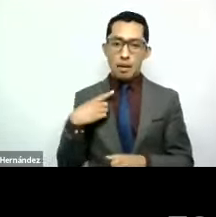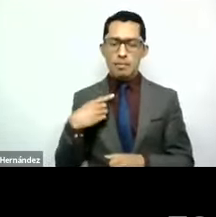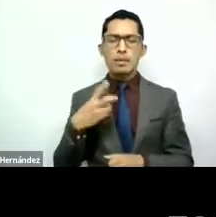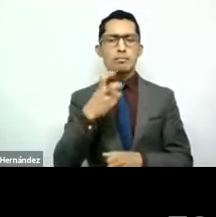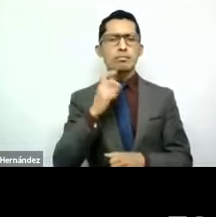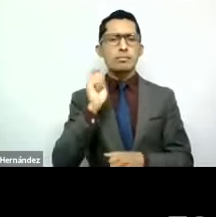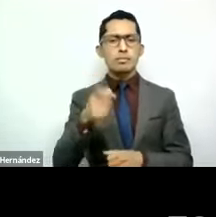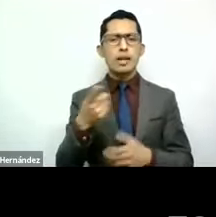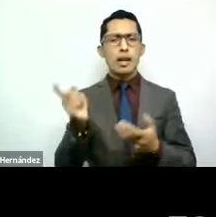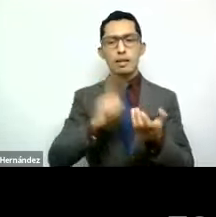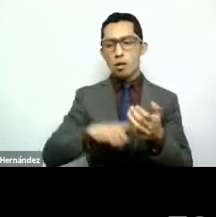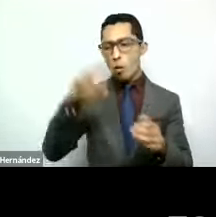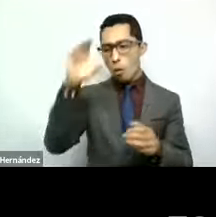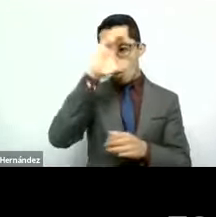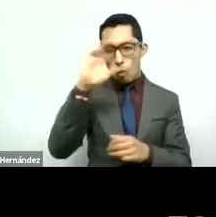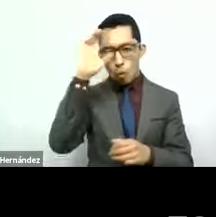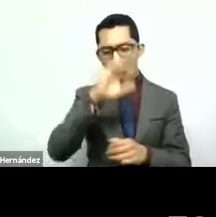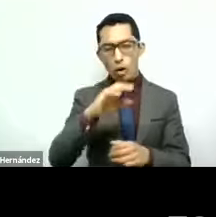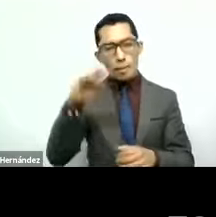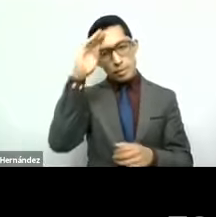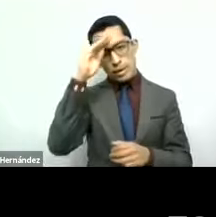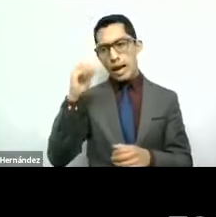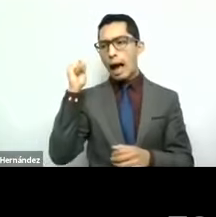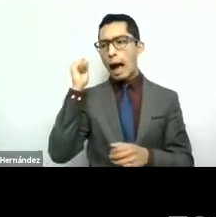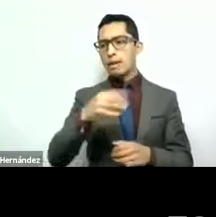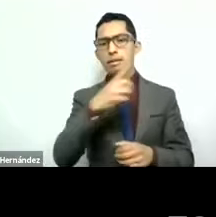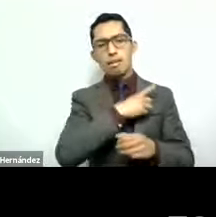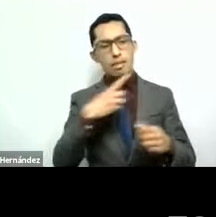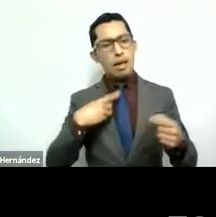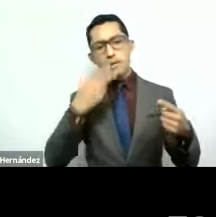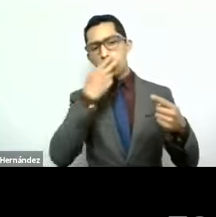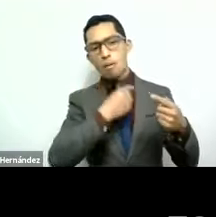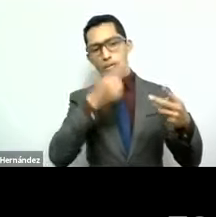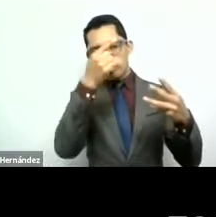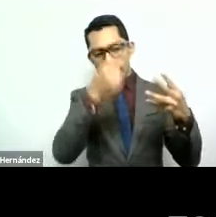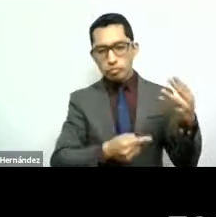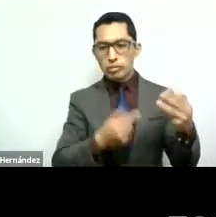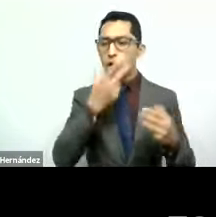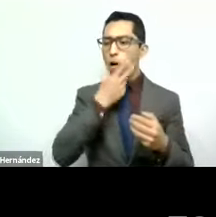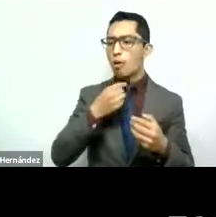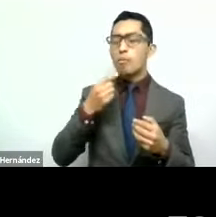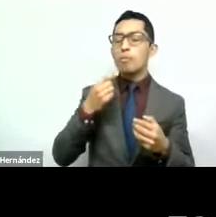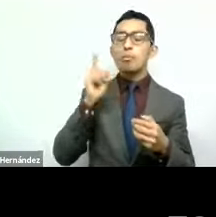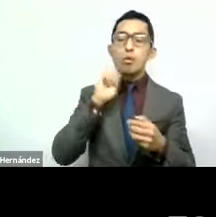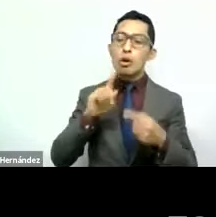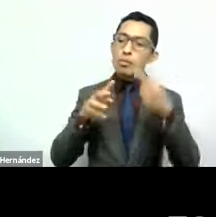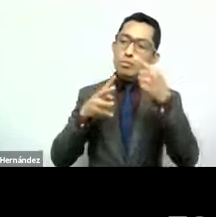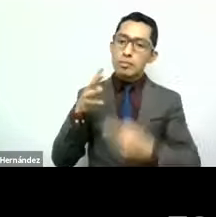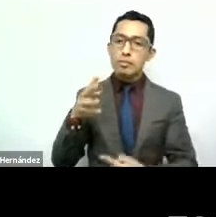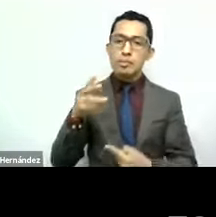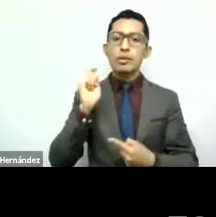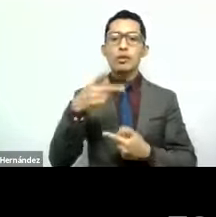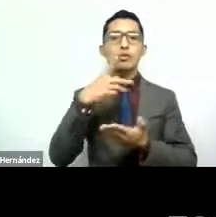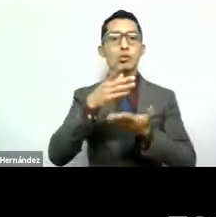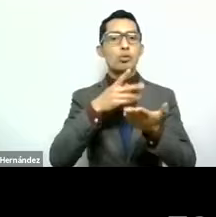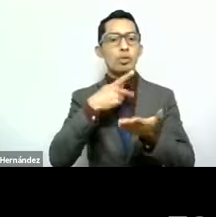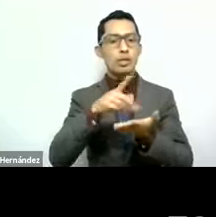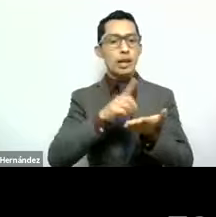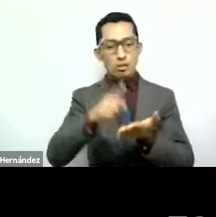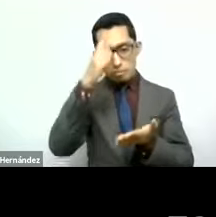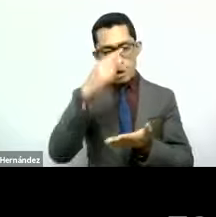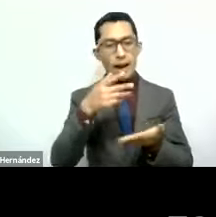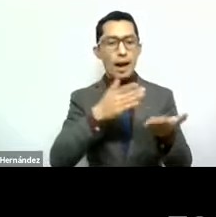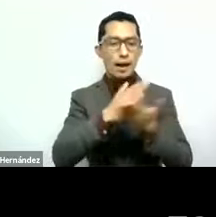cargas culturales asignadas tenemos una clara diferenciación en el acceso de nuestros derechos y de nuestras